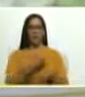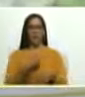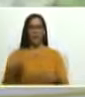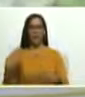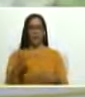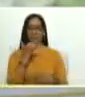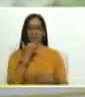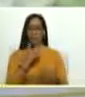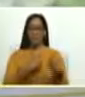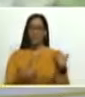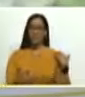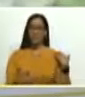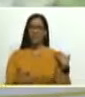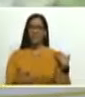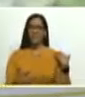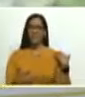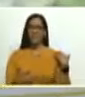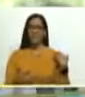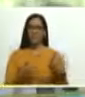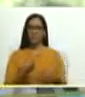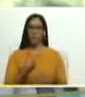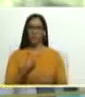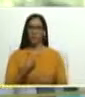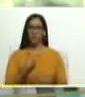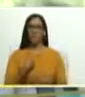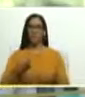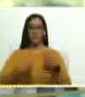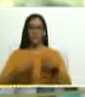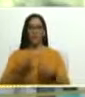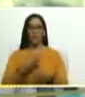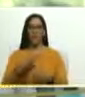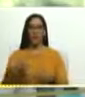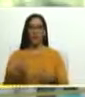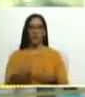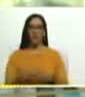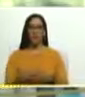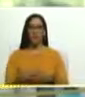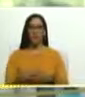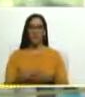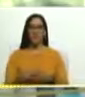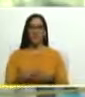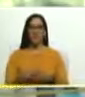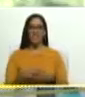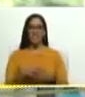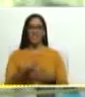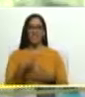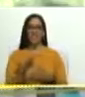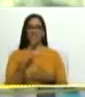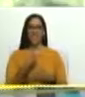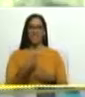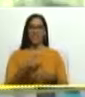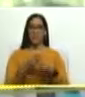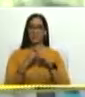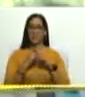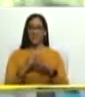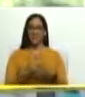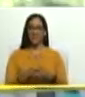equivoco, presidente? ¿G blanco yo? G blanco, usted descapotado. Y dijimos que sería prestado. Venía con